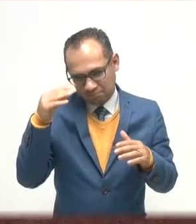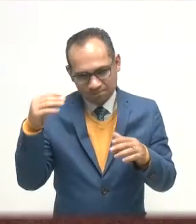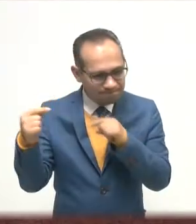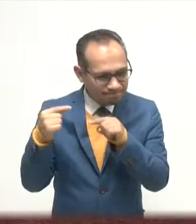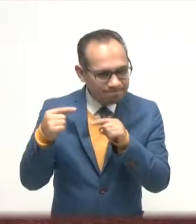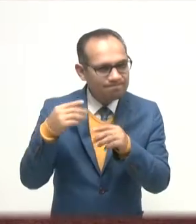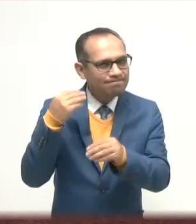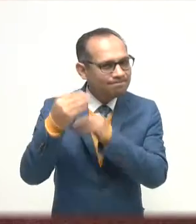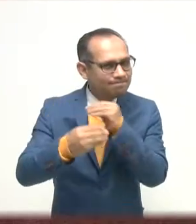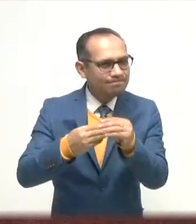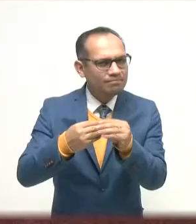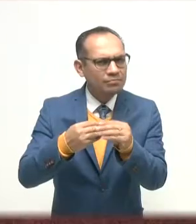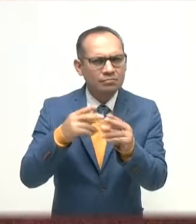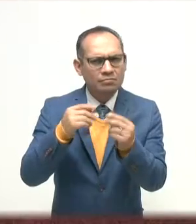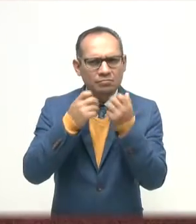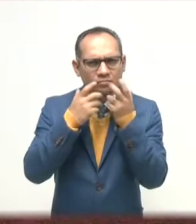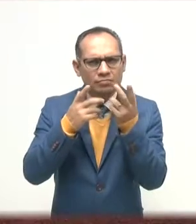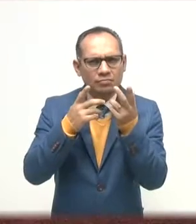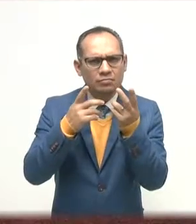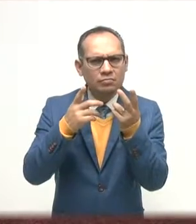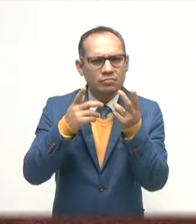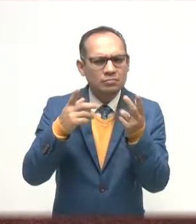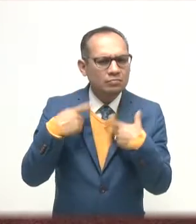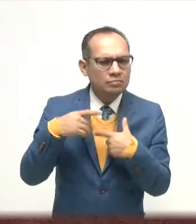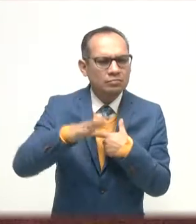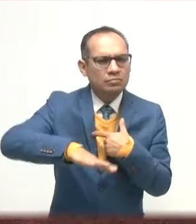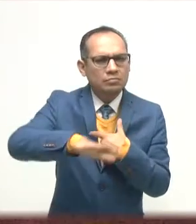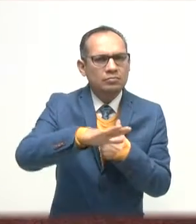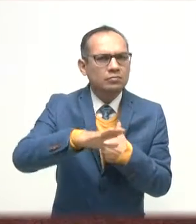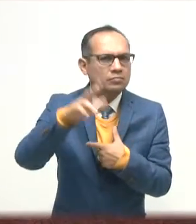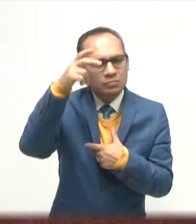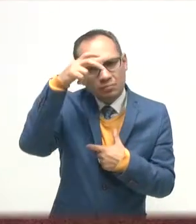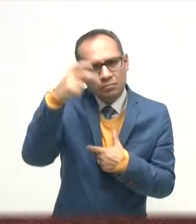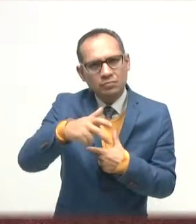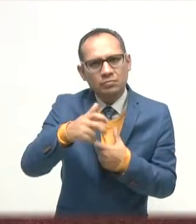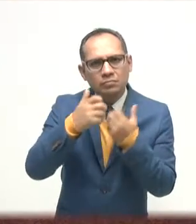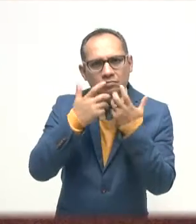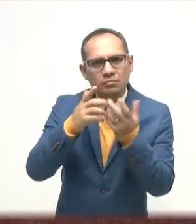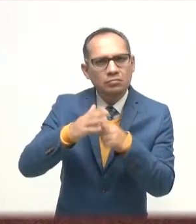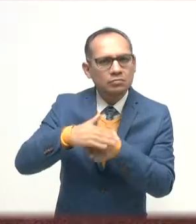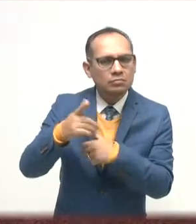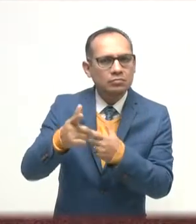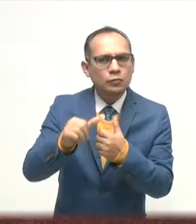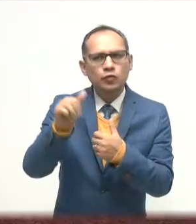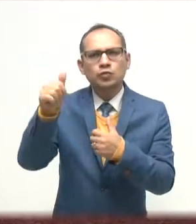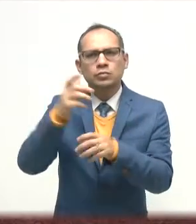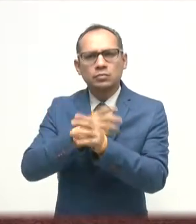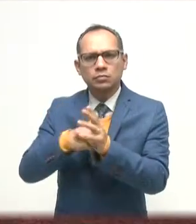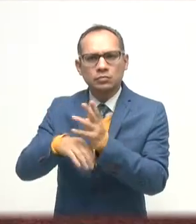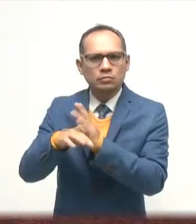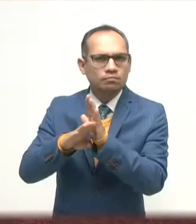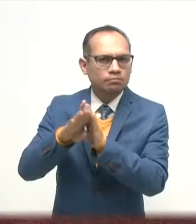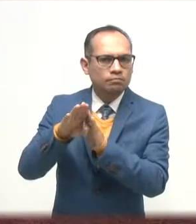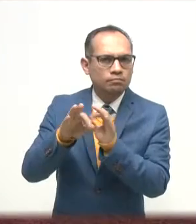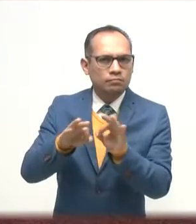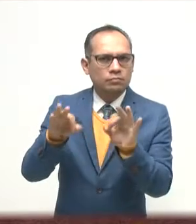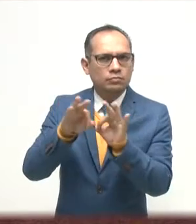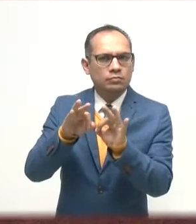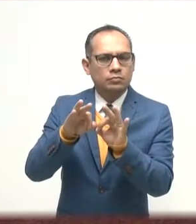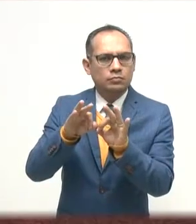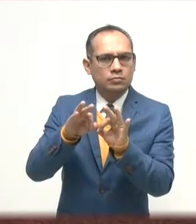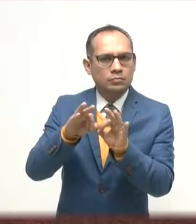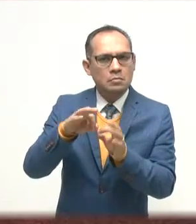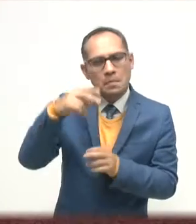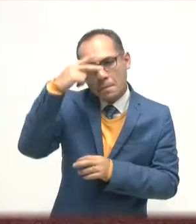pero todo ha subido el tema y este tema nos compete a todos los mexicanos méxico no va a